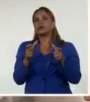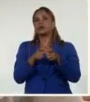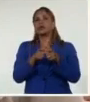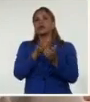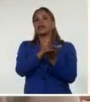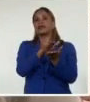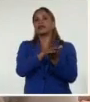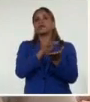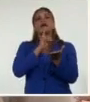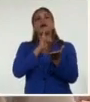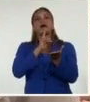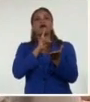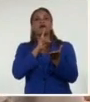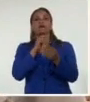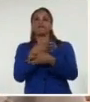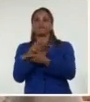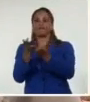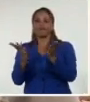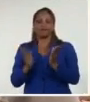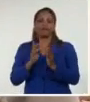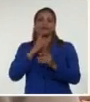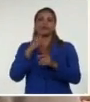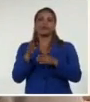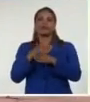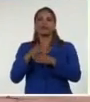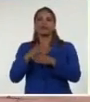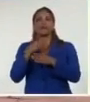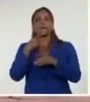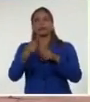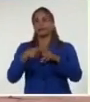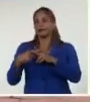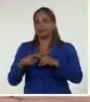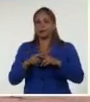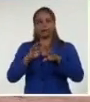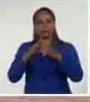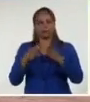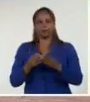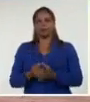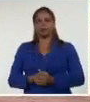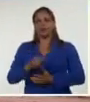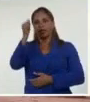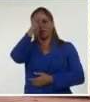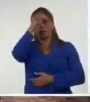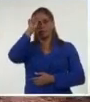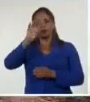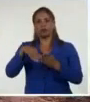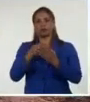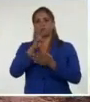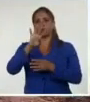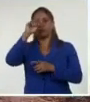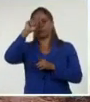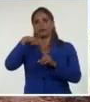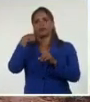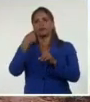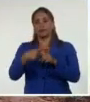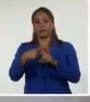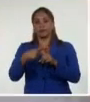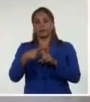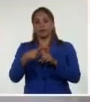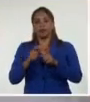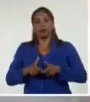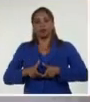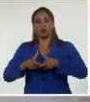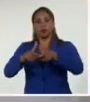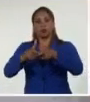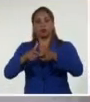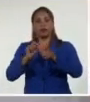reserva para las contingencias, para garantizar los mantenimientos. Este domingo 4 de septiembre, la infraestructura para